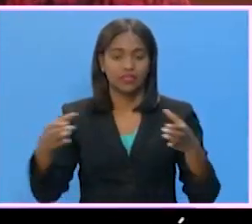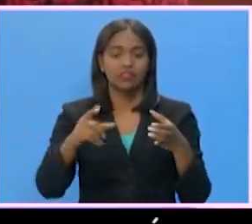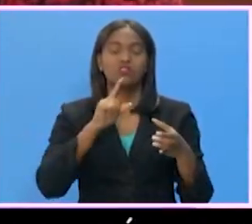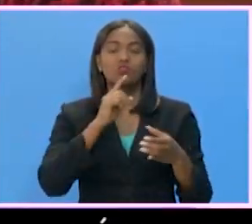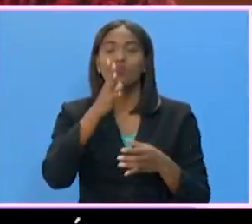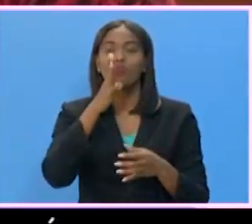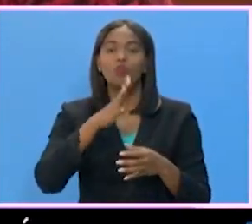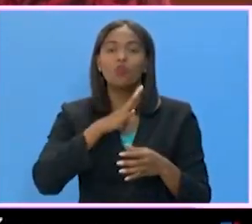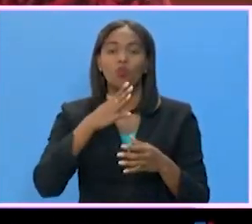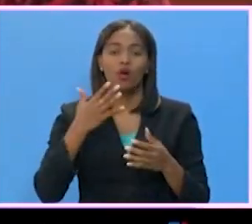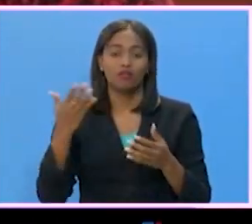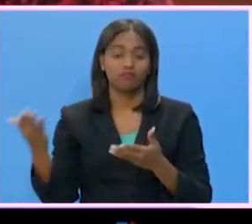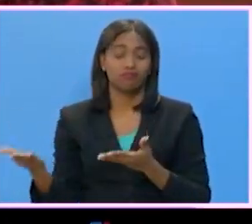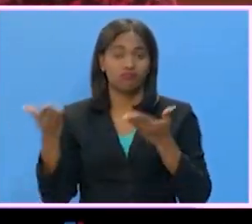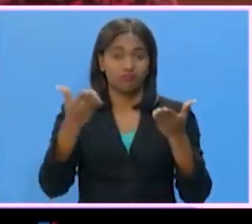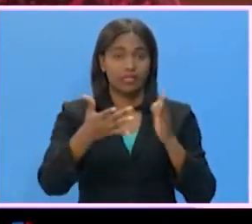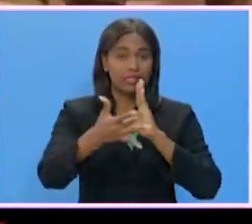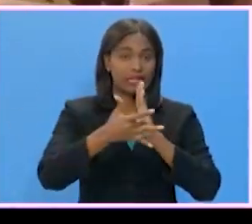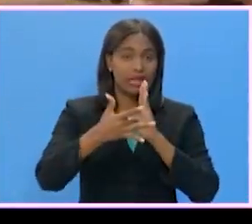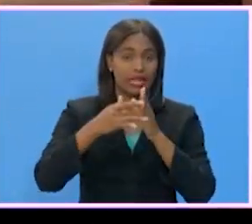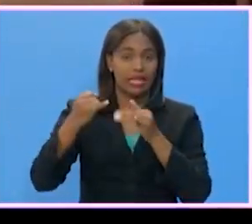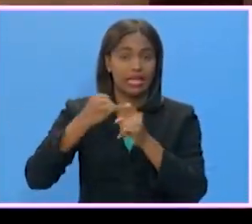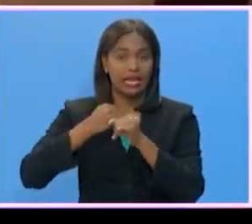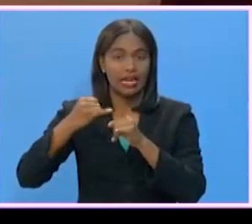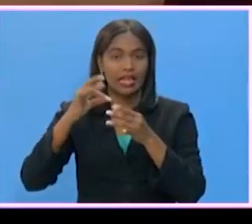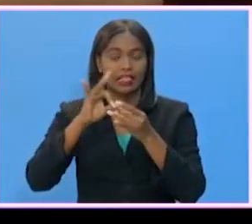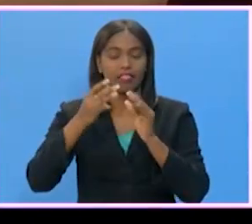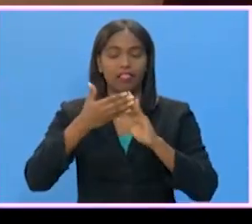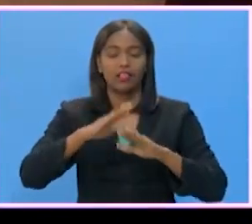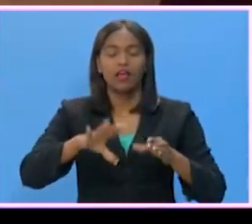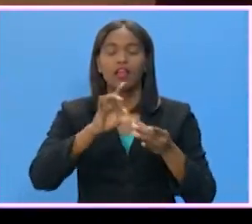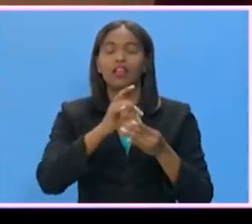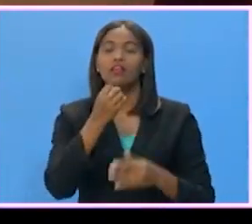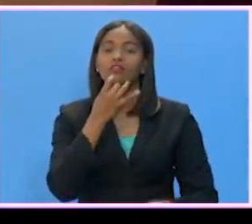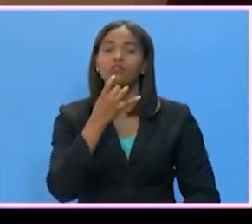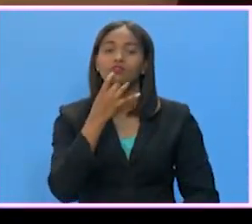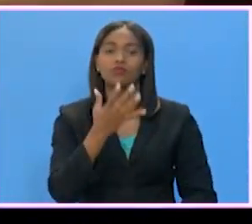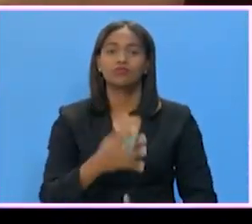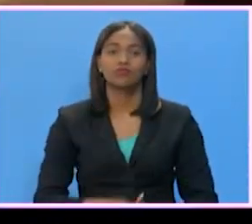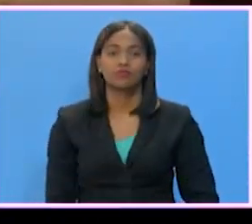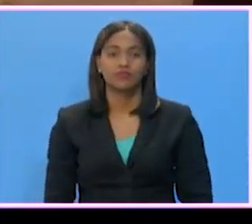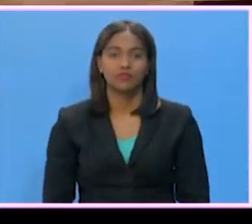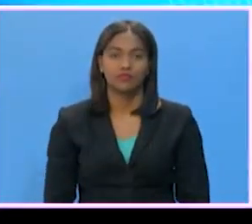mujeres líderes, técnicas e ingenieras del sector eléctrico.